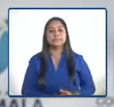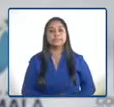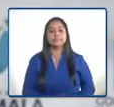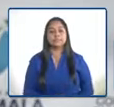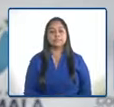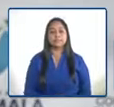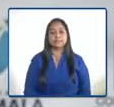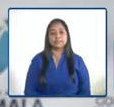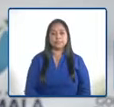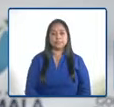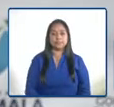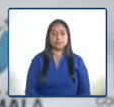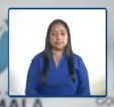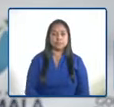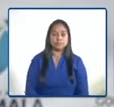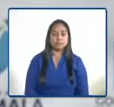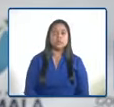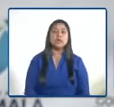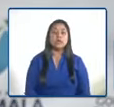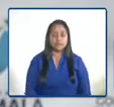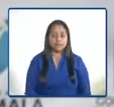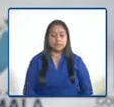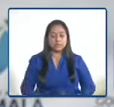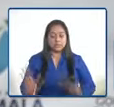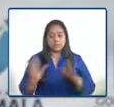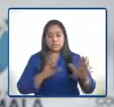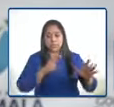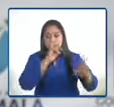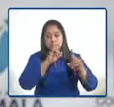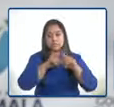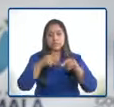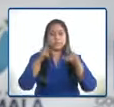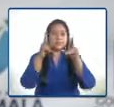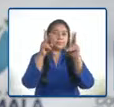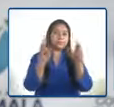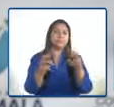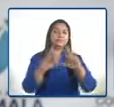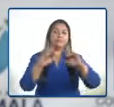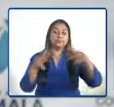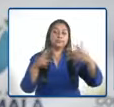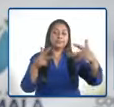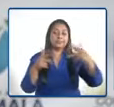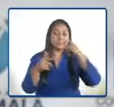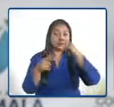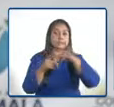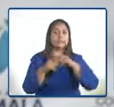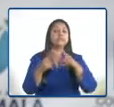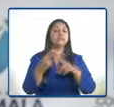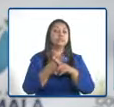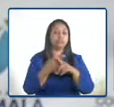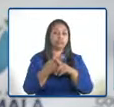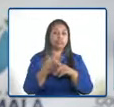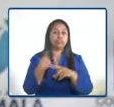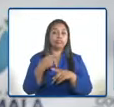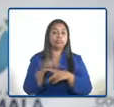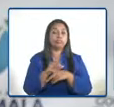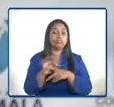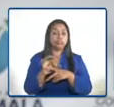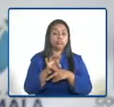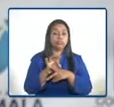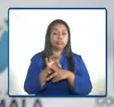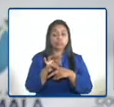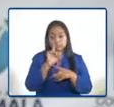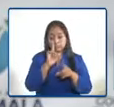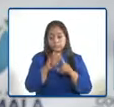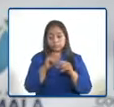por supuesto, el tema de la virtualidad, que a todas las instituciones públicas nos puso un enorme reto para el funcionamiento. Y en